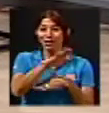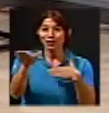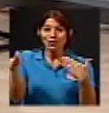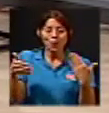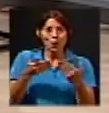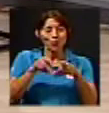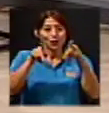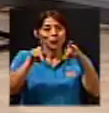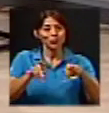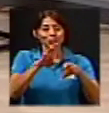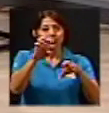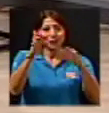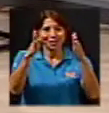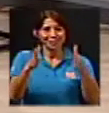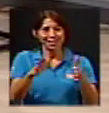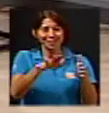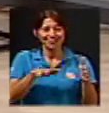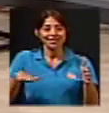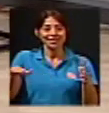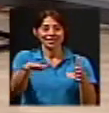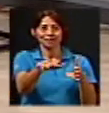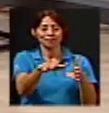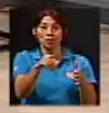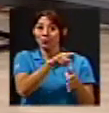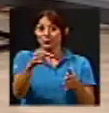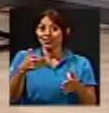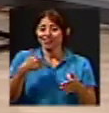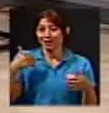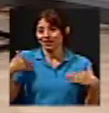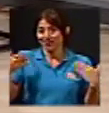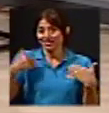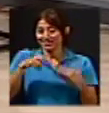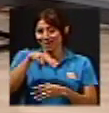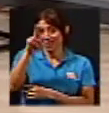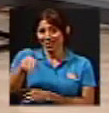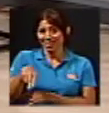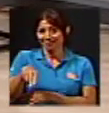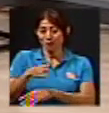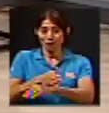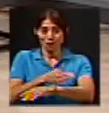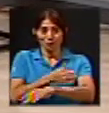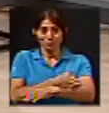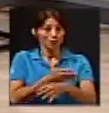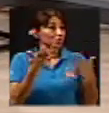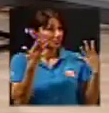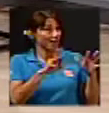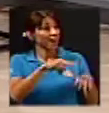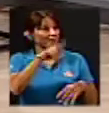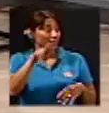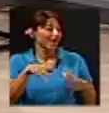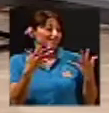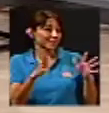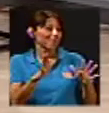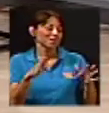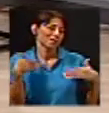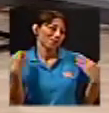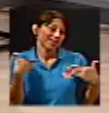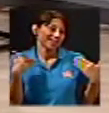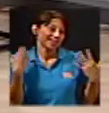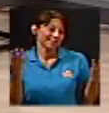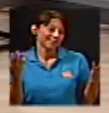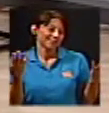los costarricenses para que tengan una feliz Navidad. Y un próspero ya la tuvieron, nuevo. La Navidad ya la tuvieron muy feliz,